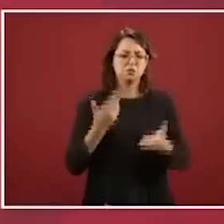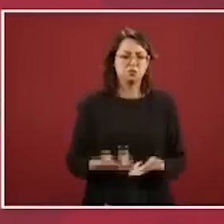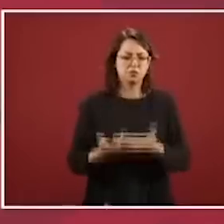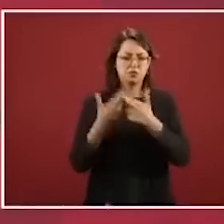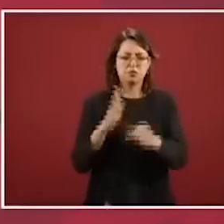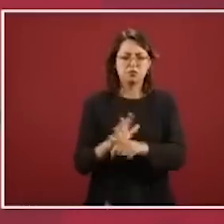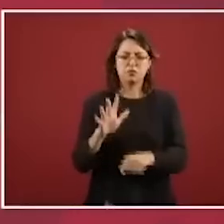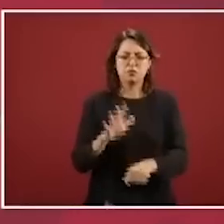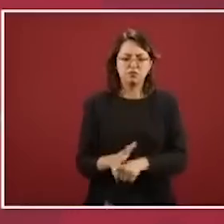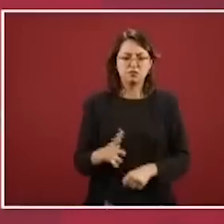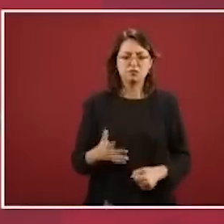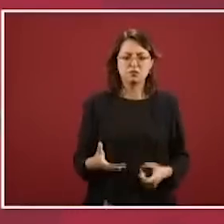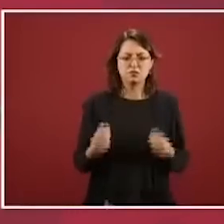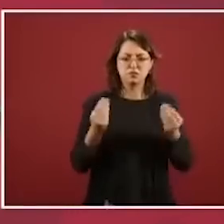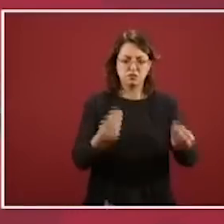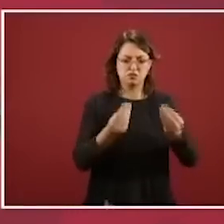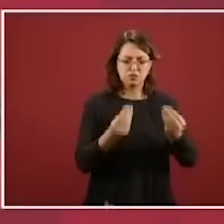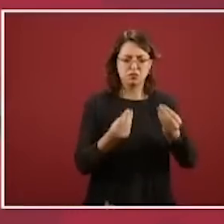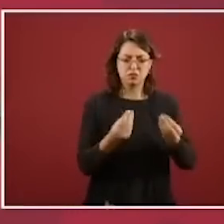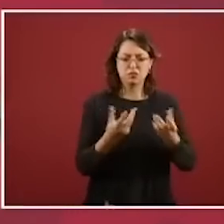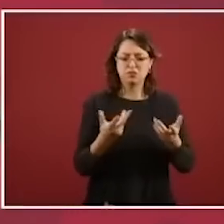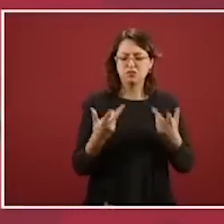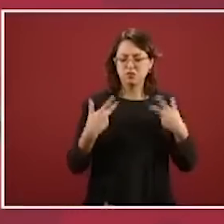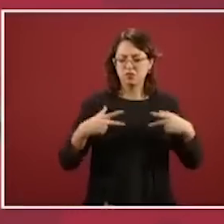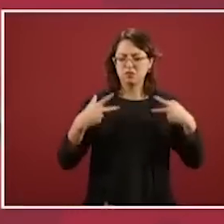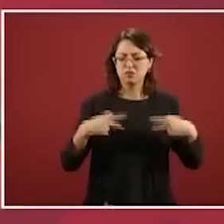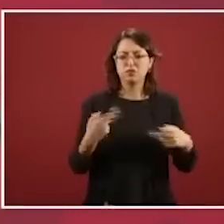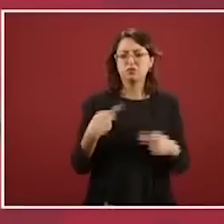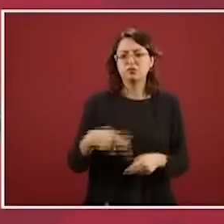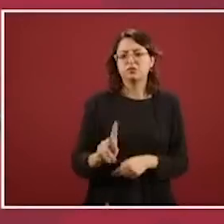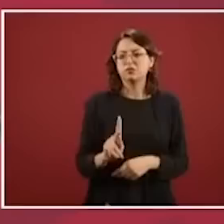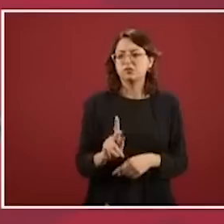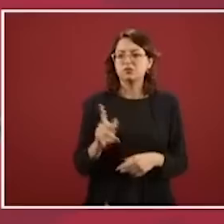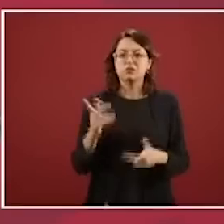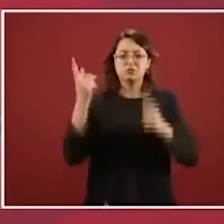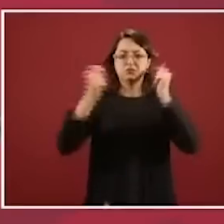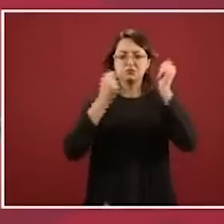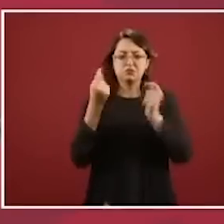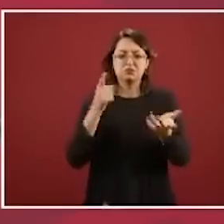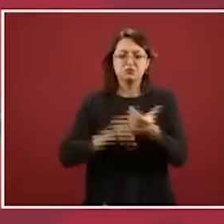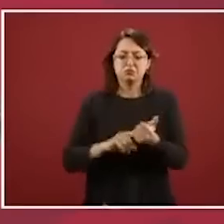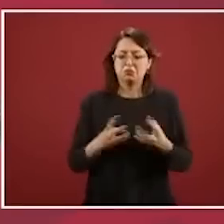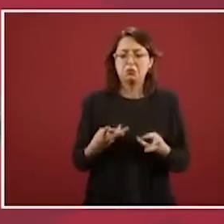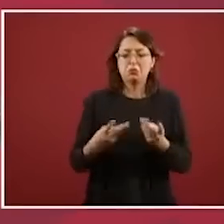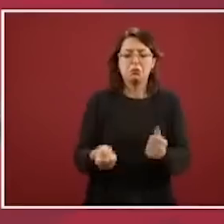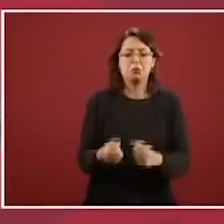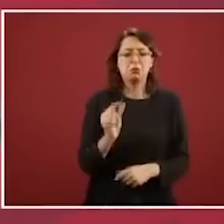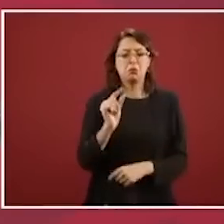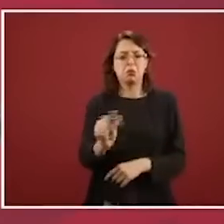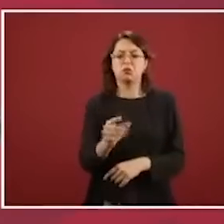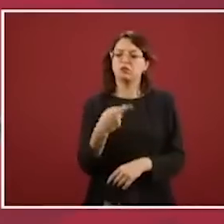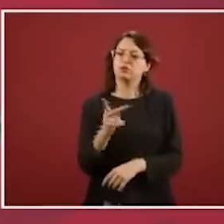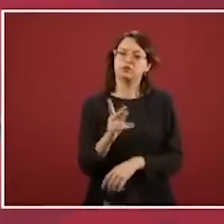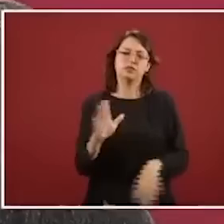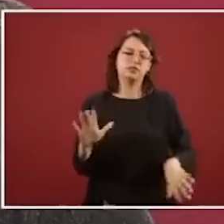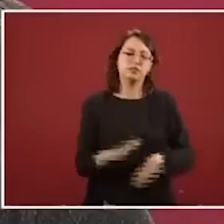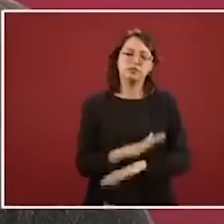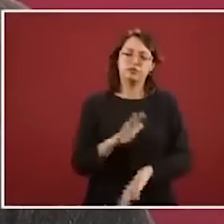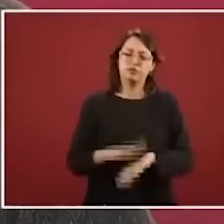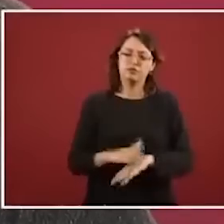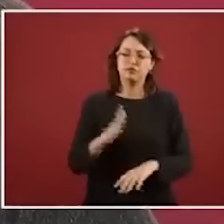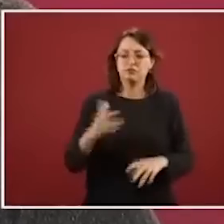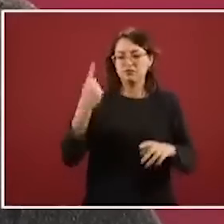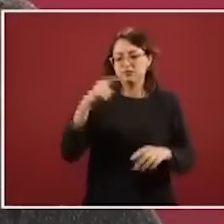malos niveles de gasto cotidiano. O sea, el turista gasta poco en el país. Entonces, requerimos un cambio sustancial de políticas de